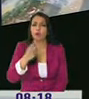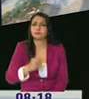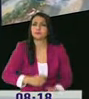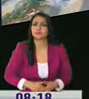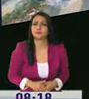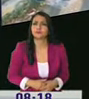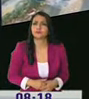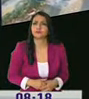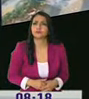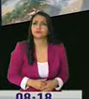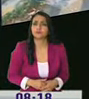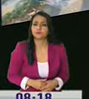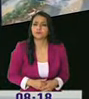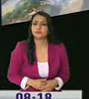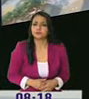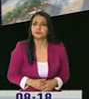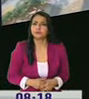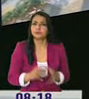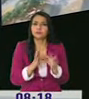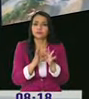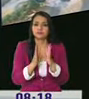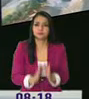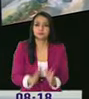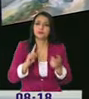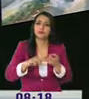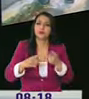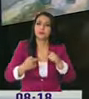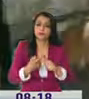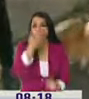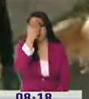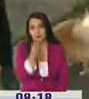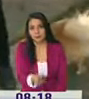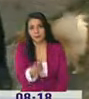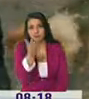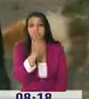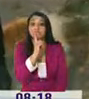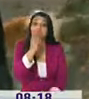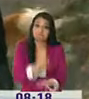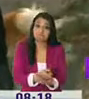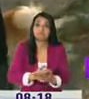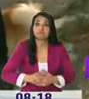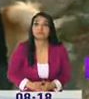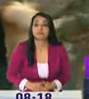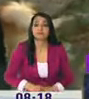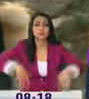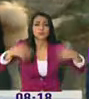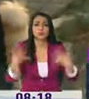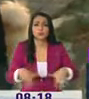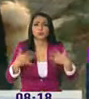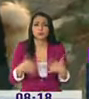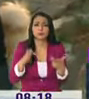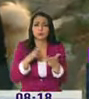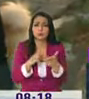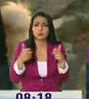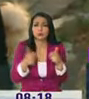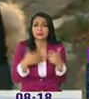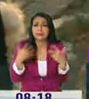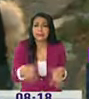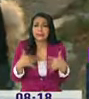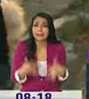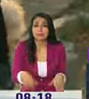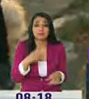Robert, amigos televidentes, de excelente día para todos. Así es. grave este problema que tienen aquí